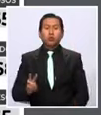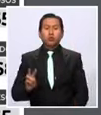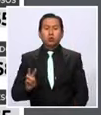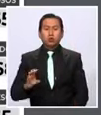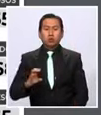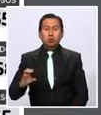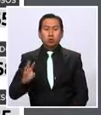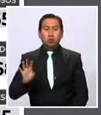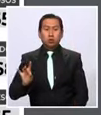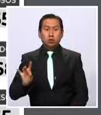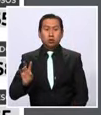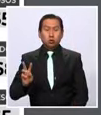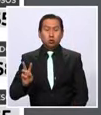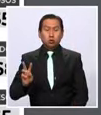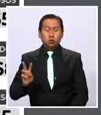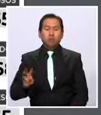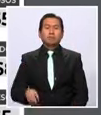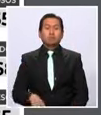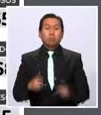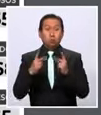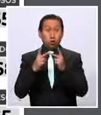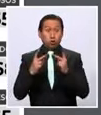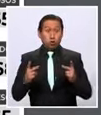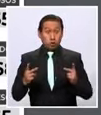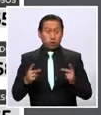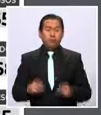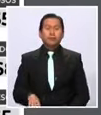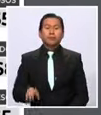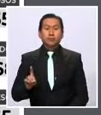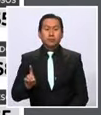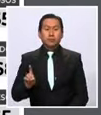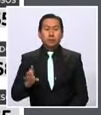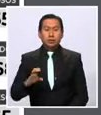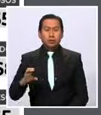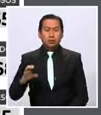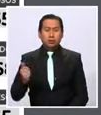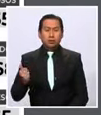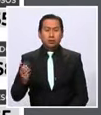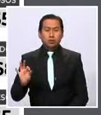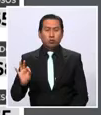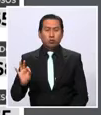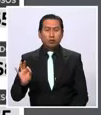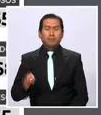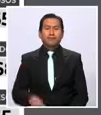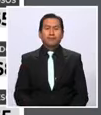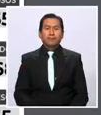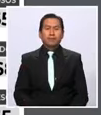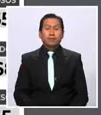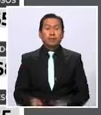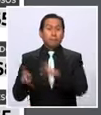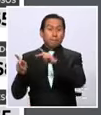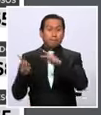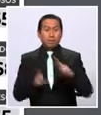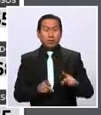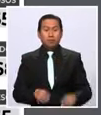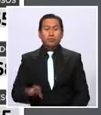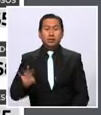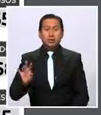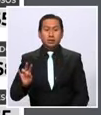282 potosí 119 cuando